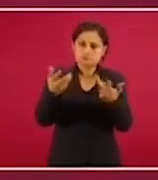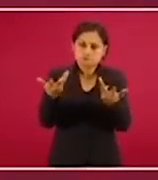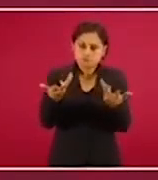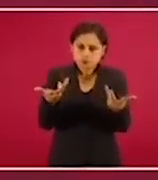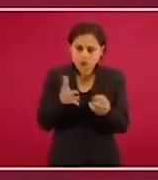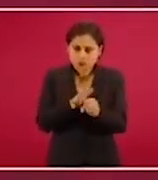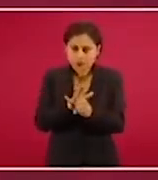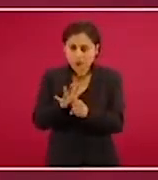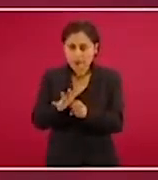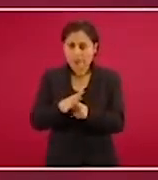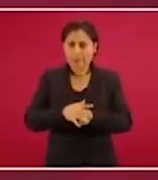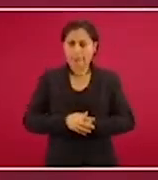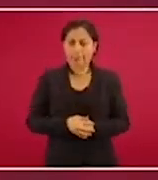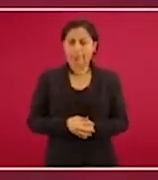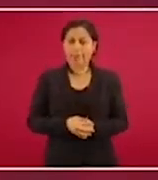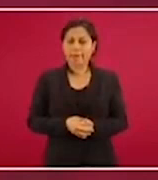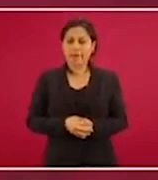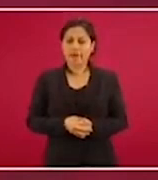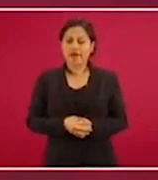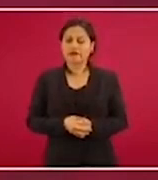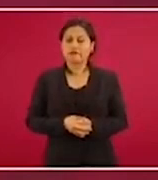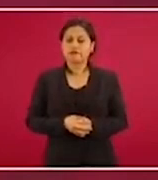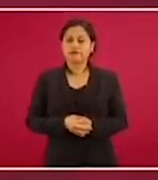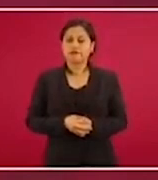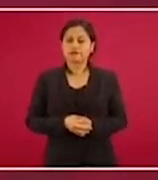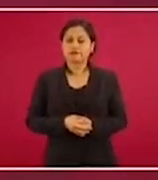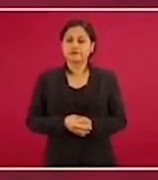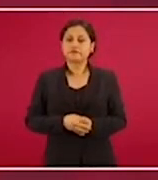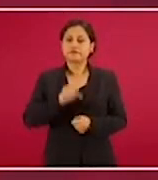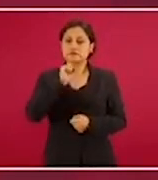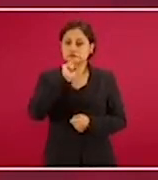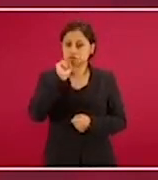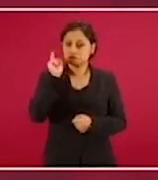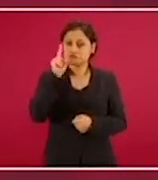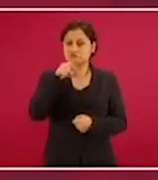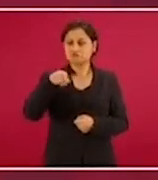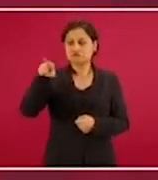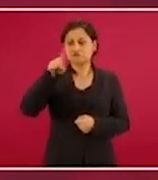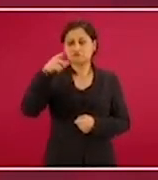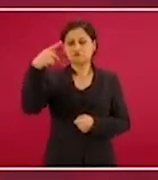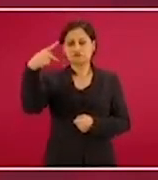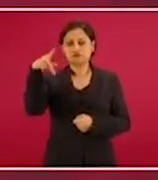cuál es su concepción sobre el problema,